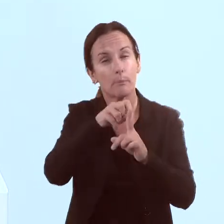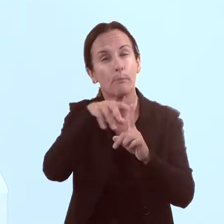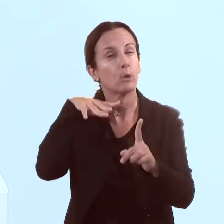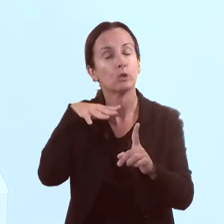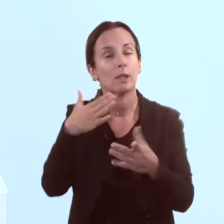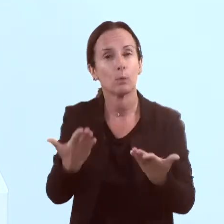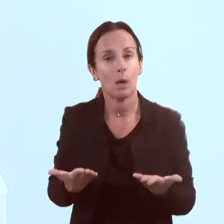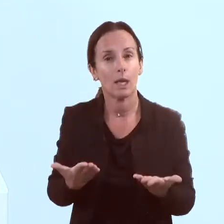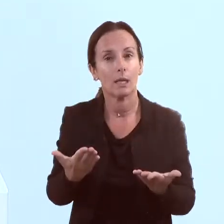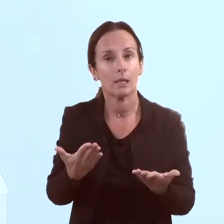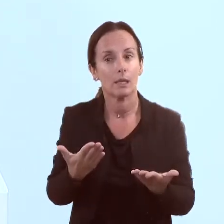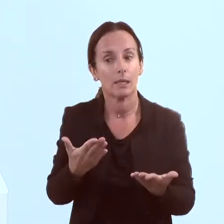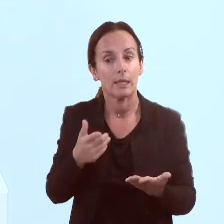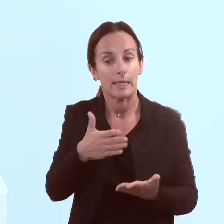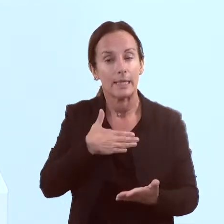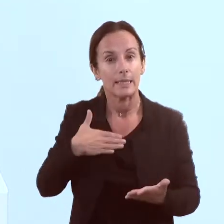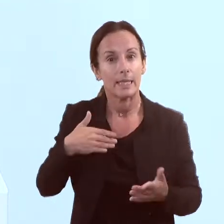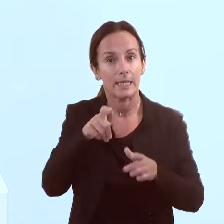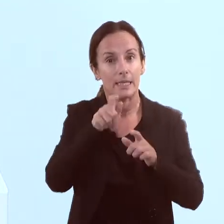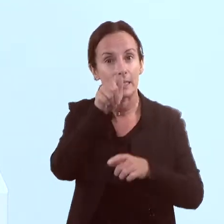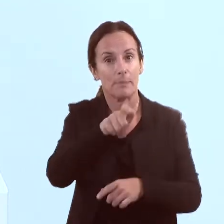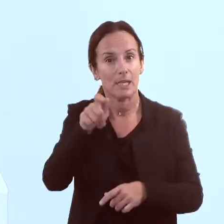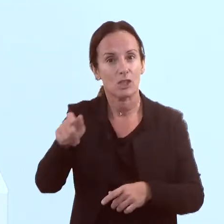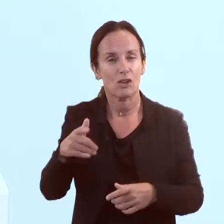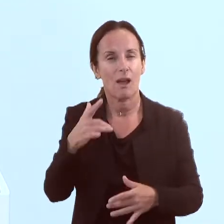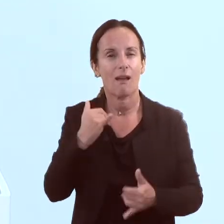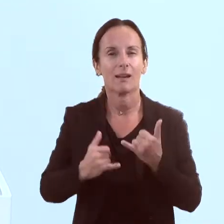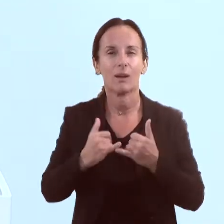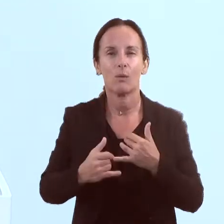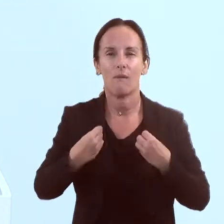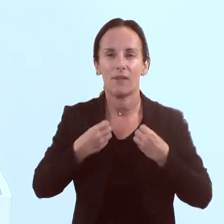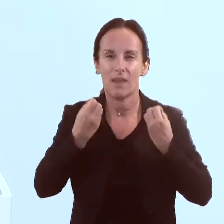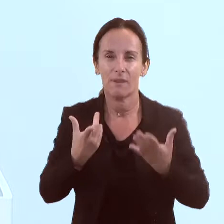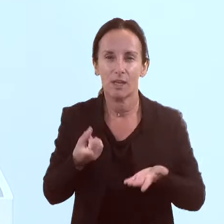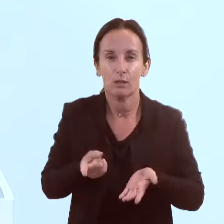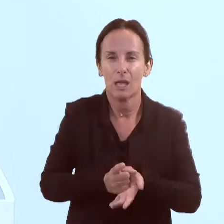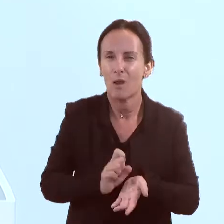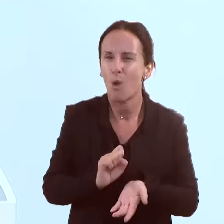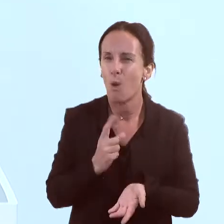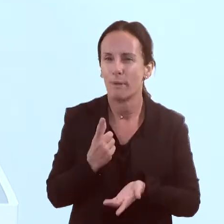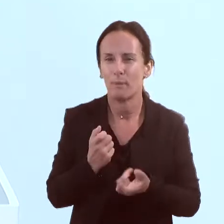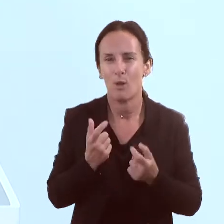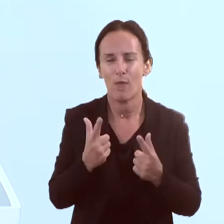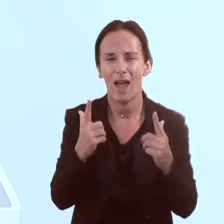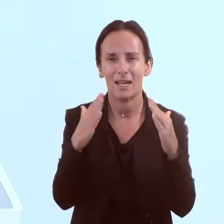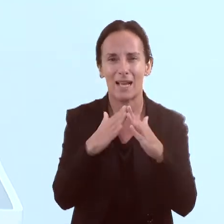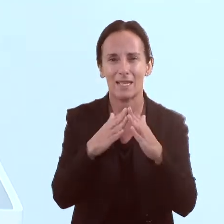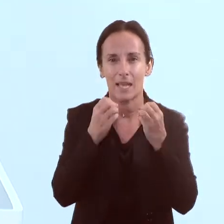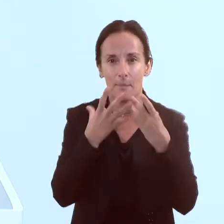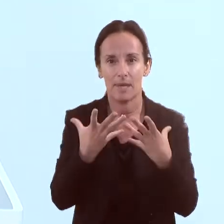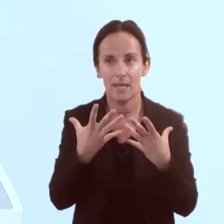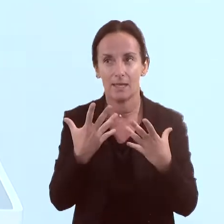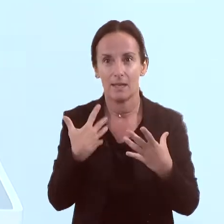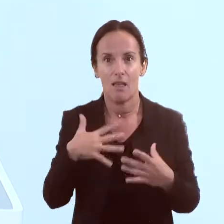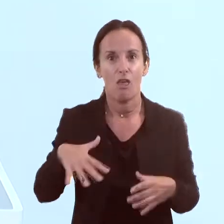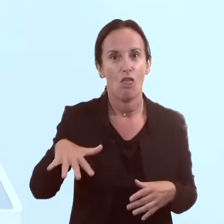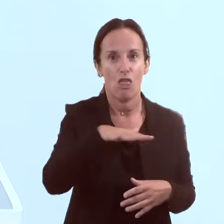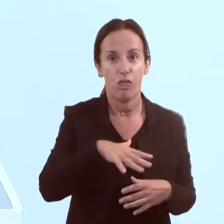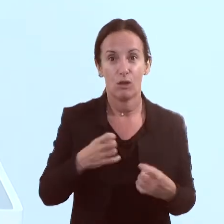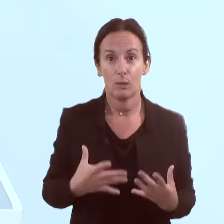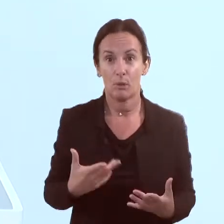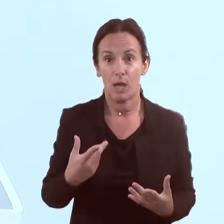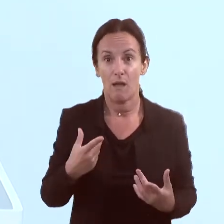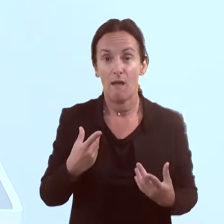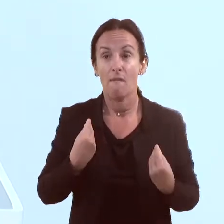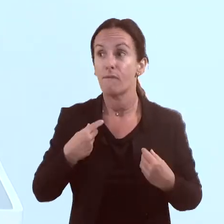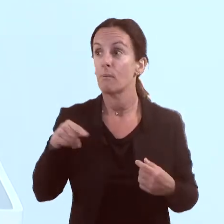para facilitar un proceso de recuperación de las personas es facilitar el acceso a una vivienda normalizada, integrada en la comunidad, donde vivimos cualquiera de